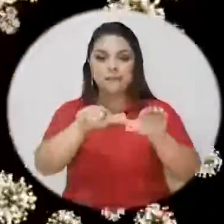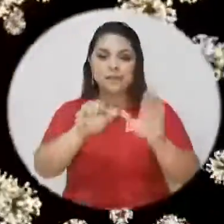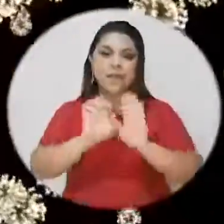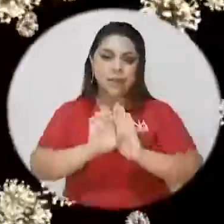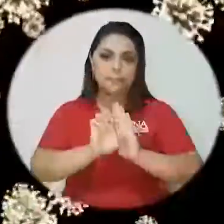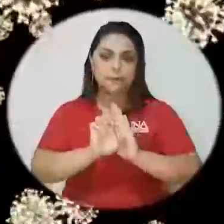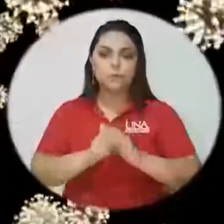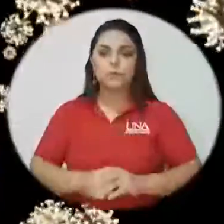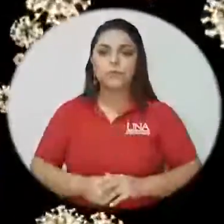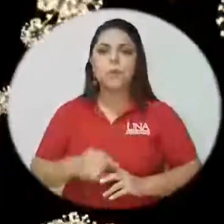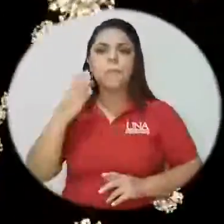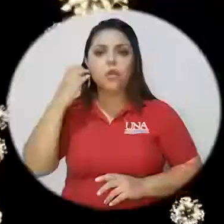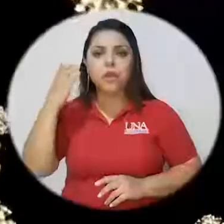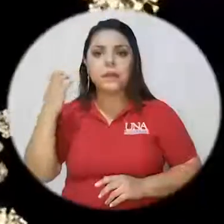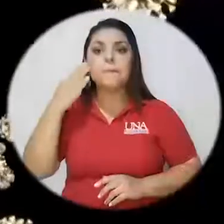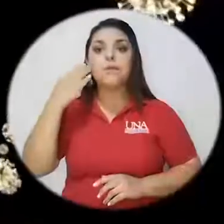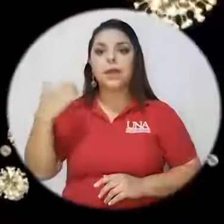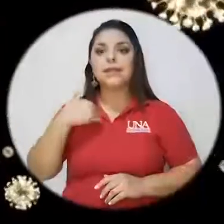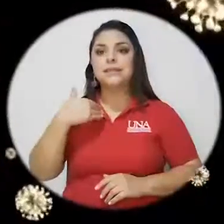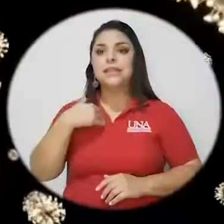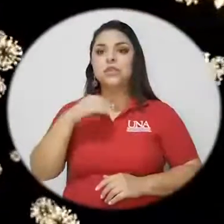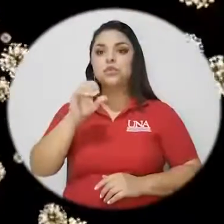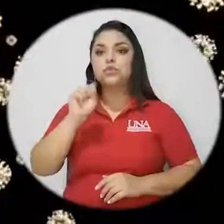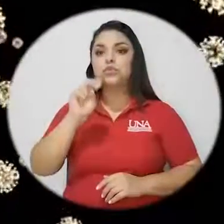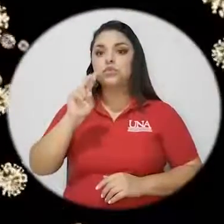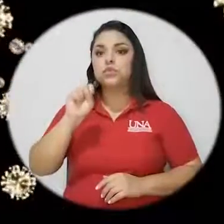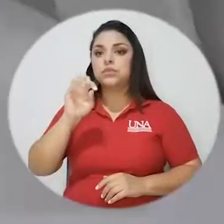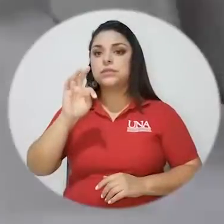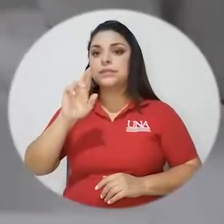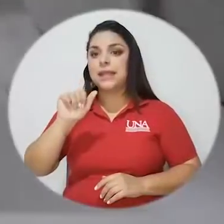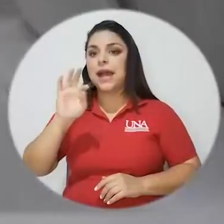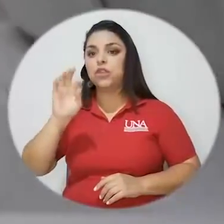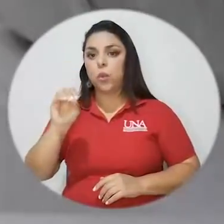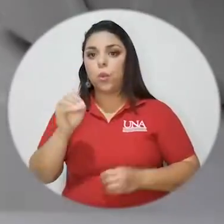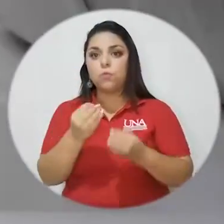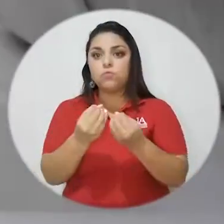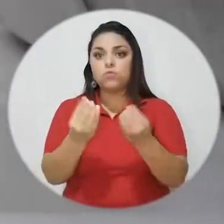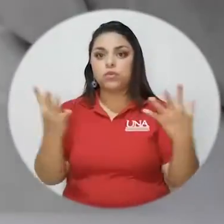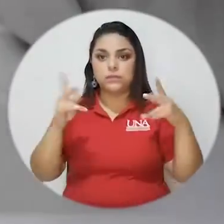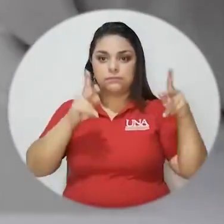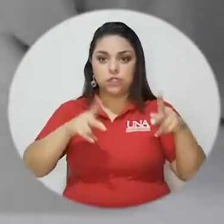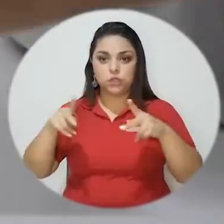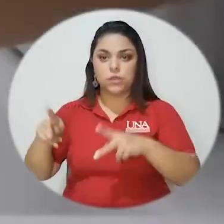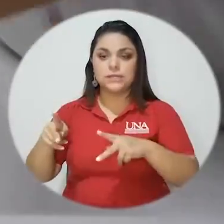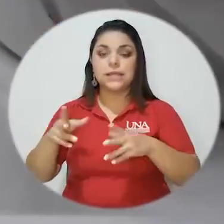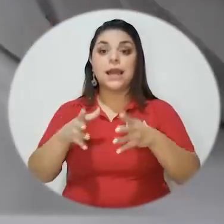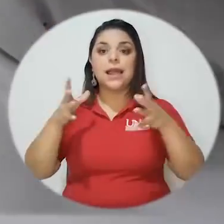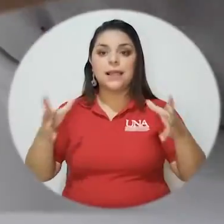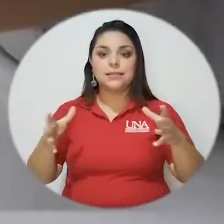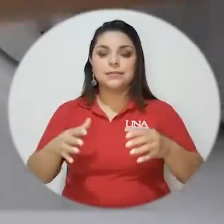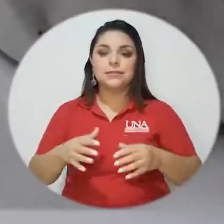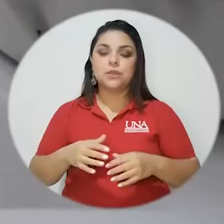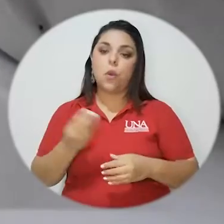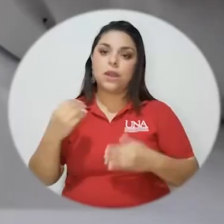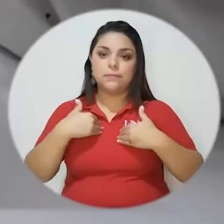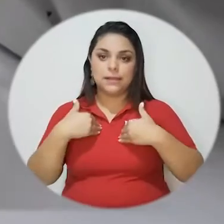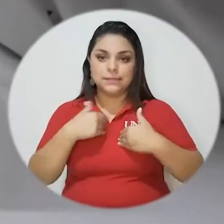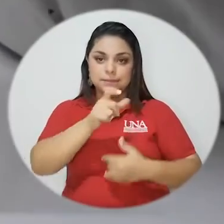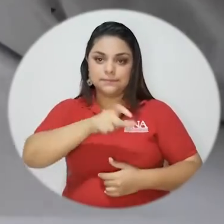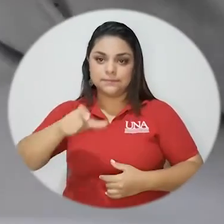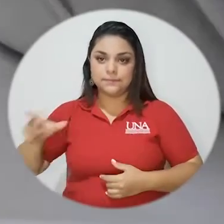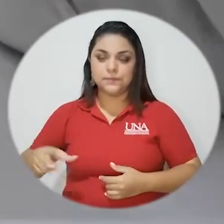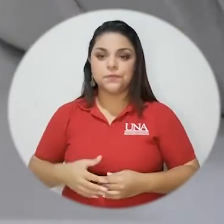por ejemplo. ¿Pero por qué? Porque tienen un sustrato muy grande, una gran cantidad de individuos. Y por otro lado, digamos, tenemos